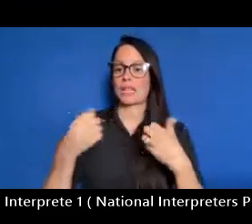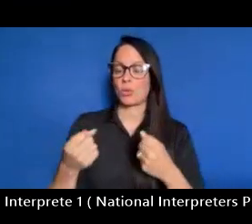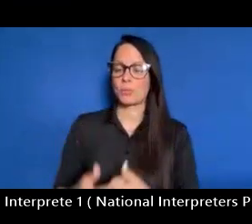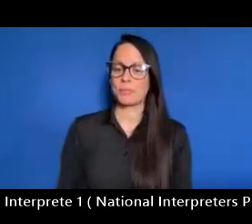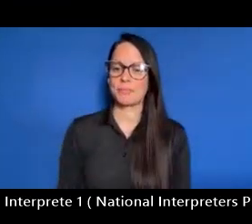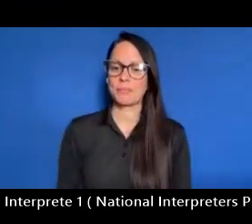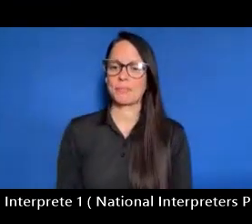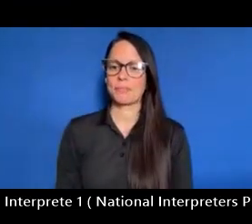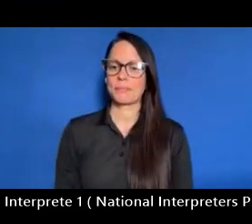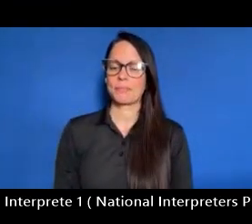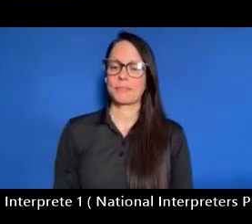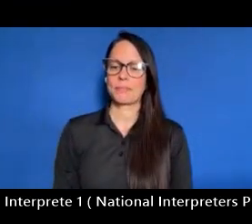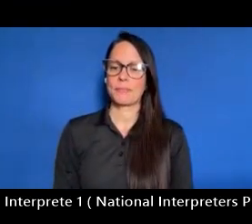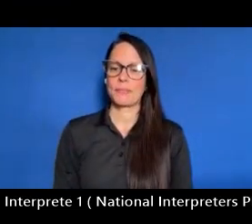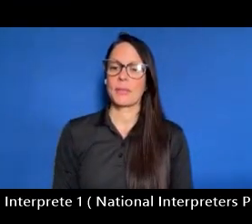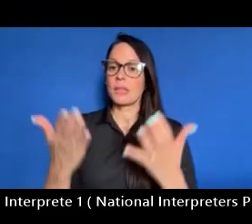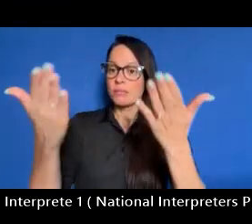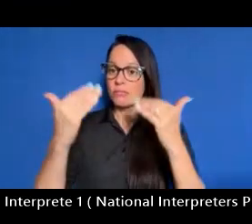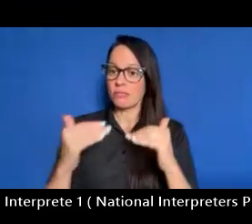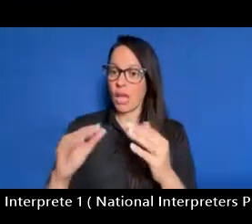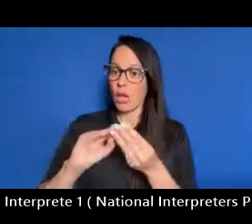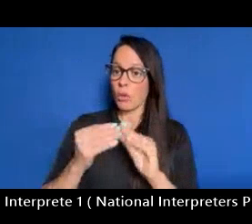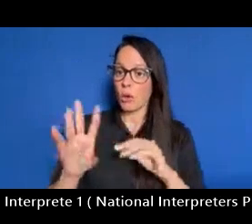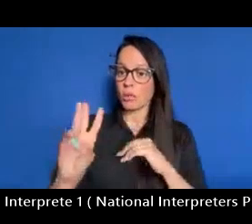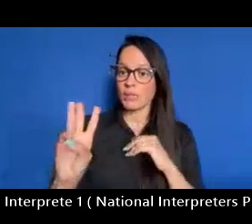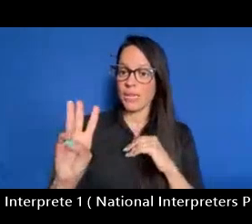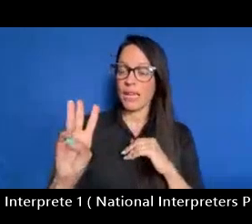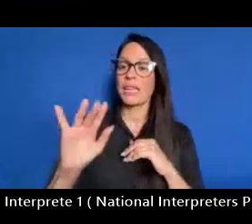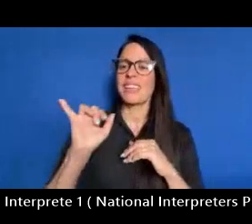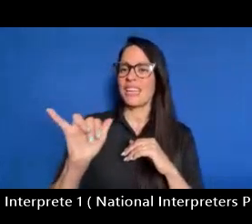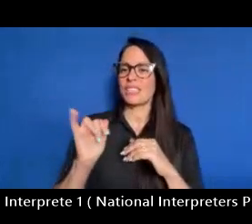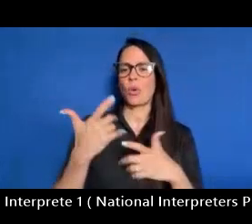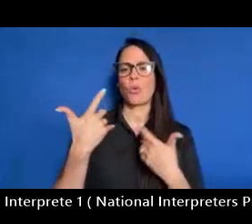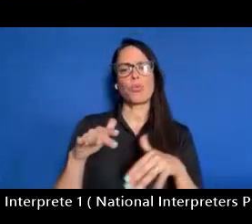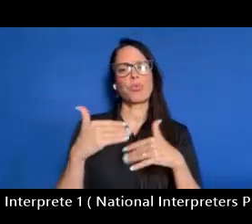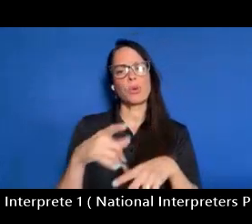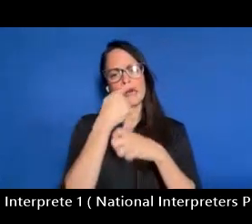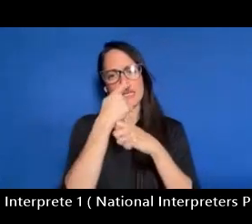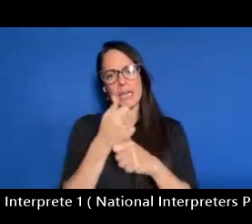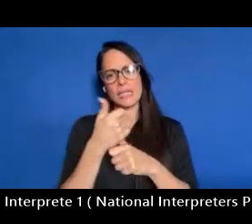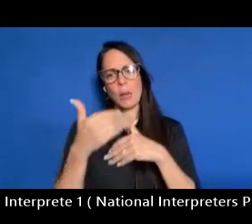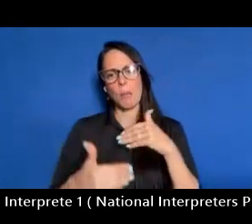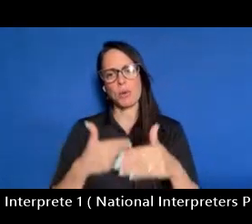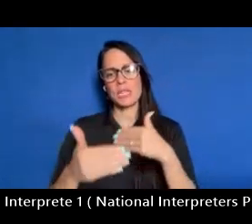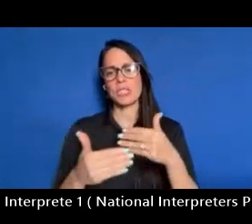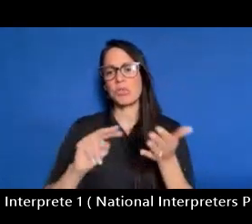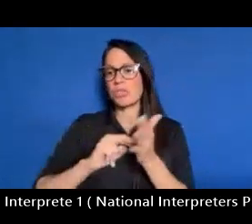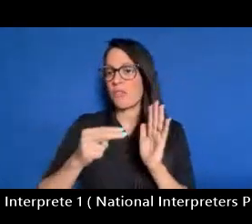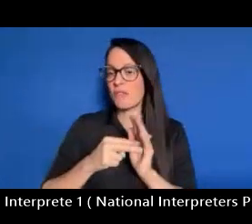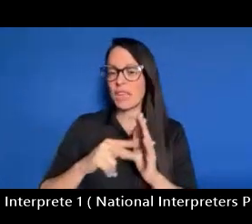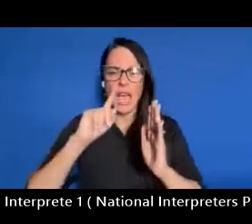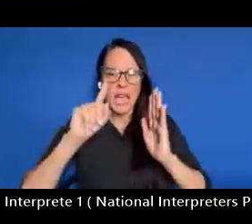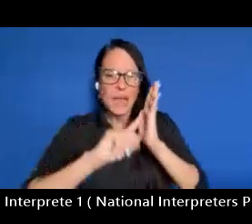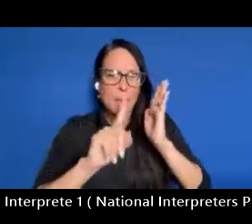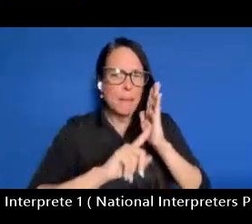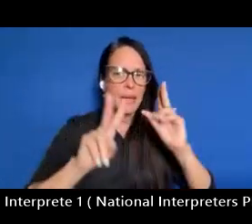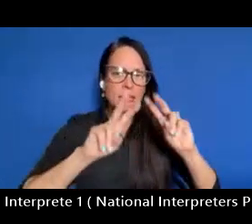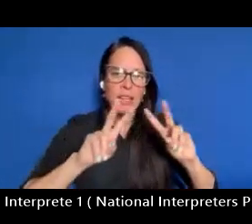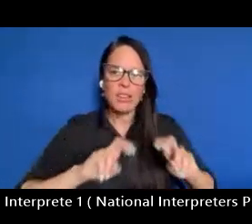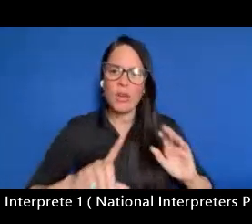Nos movemos al componente C, que esto fue una de las partes interesantes del proceso, porque ya esto era un proceso más investigativo en el desarrollo de datos. En